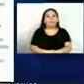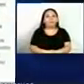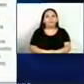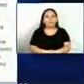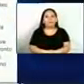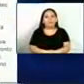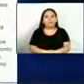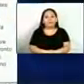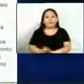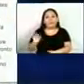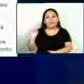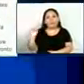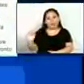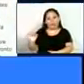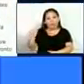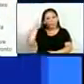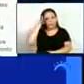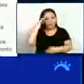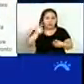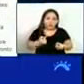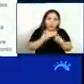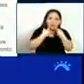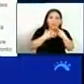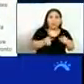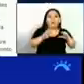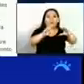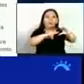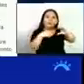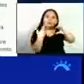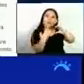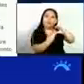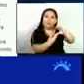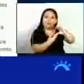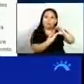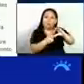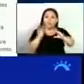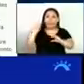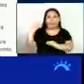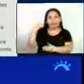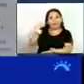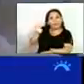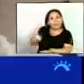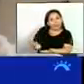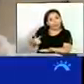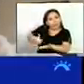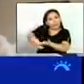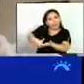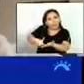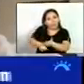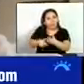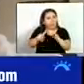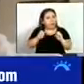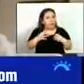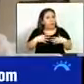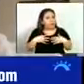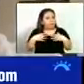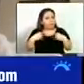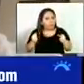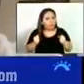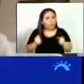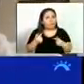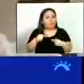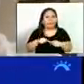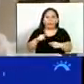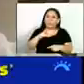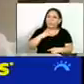El padecimiento lo dio a conocer en sus redes sociales. El jefe de edilicio está tratando de vencer el virus, pero dice que